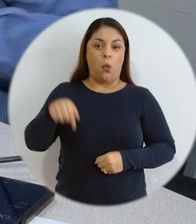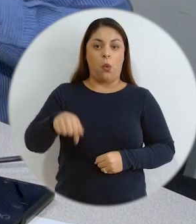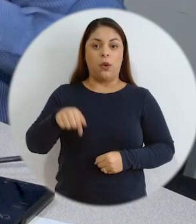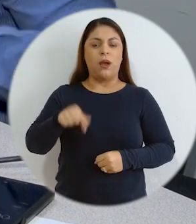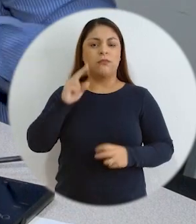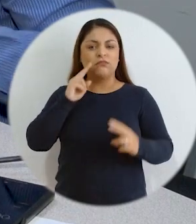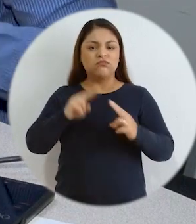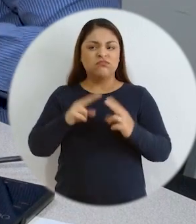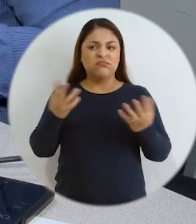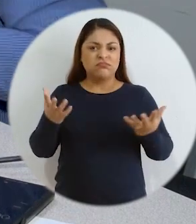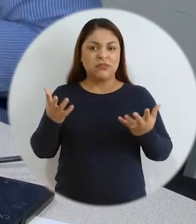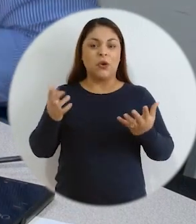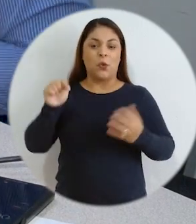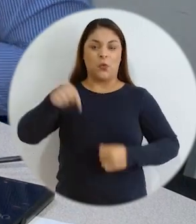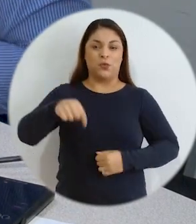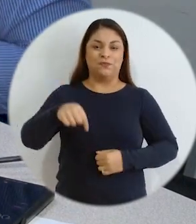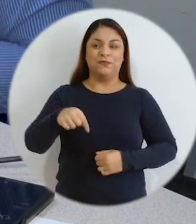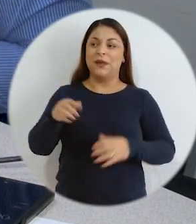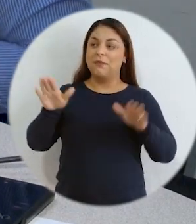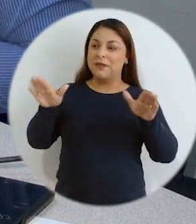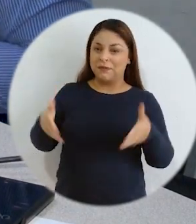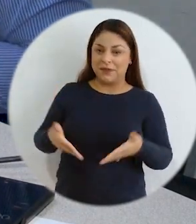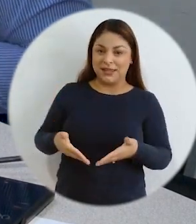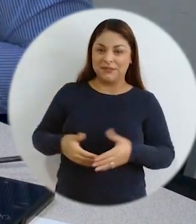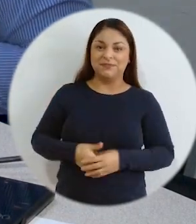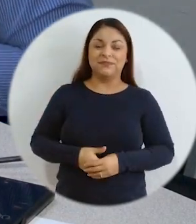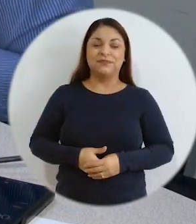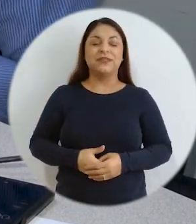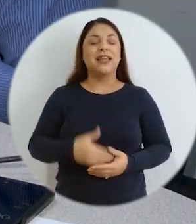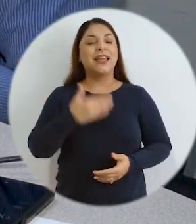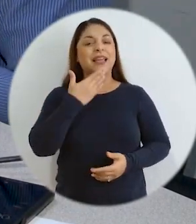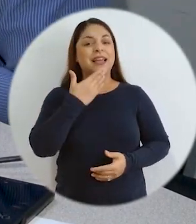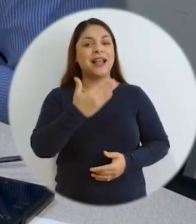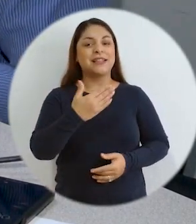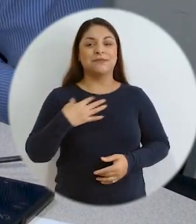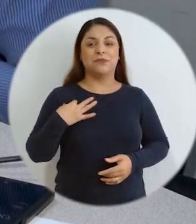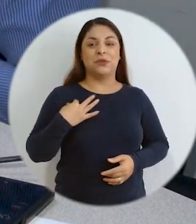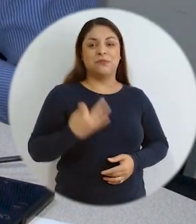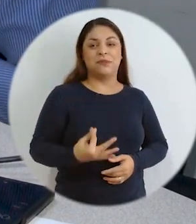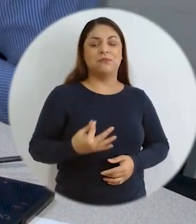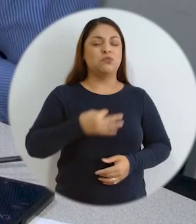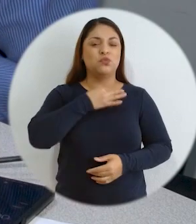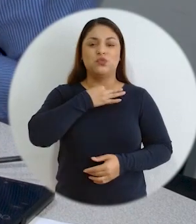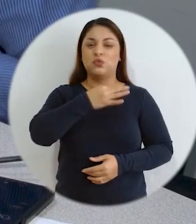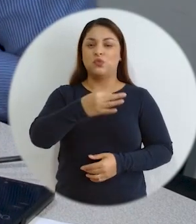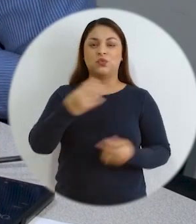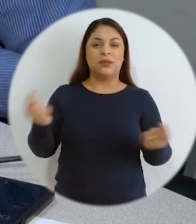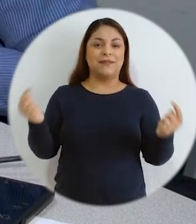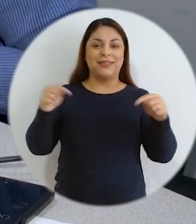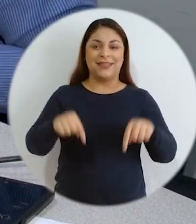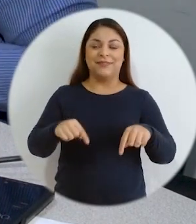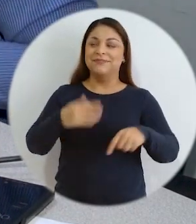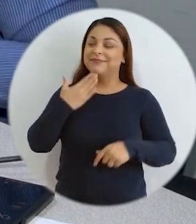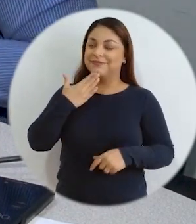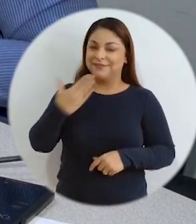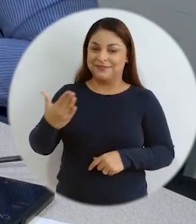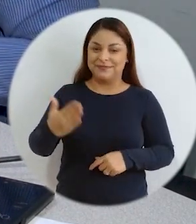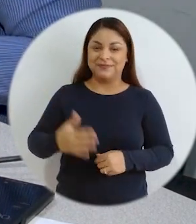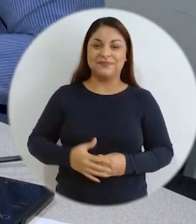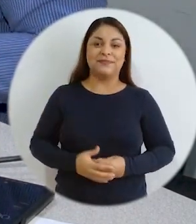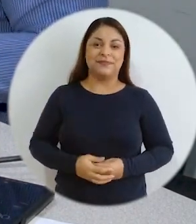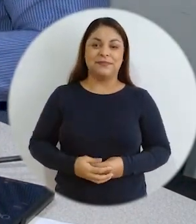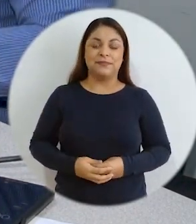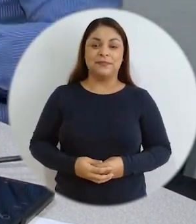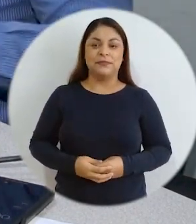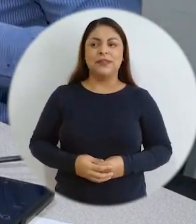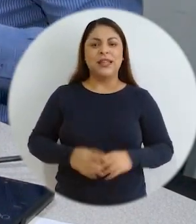sobre la cual vamos a conocer en este episodio de Cuentas y Cuentos. Bienvenida, María Fernanda. Guillermo, muchas gracias por la invitación, encantada de